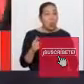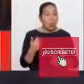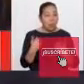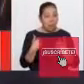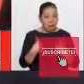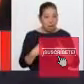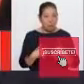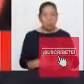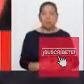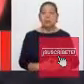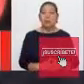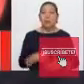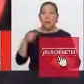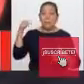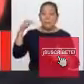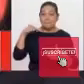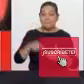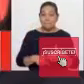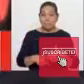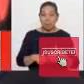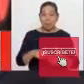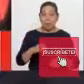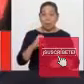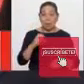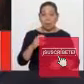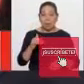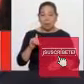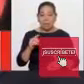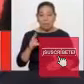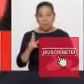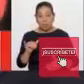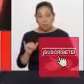abogado fue asesinado en el distrito de Caraballo.